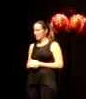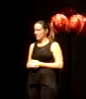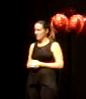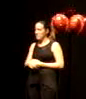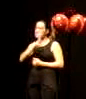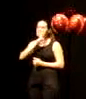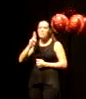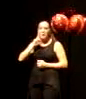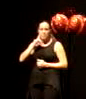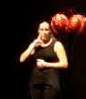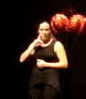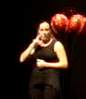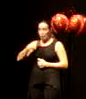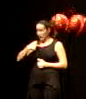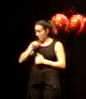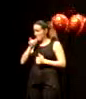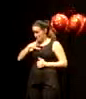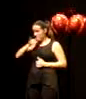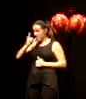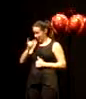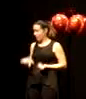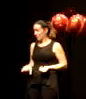Mamá, yo también he meado.